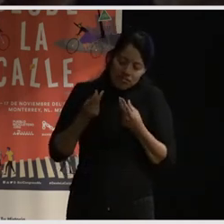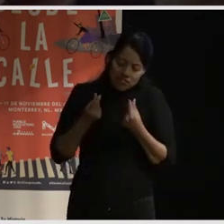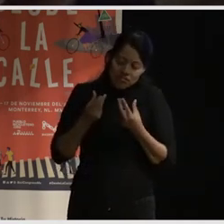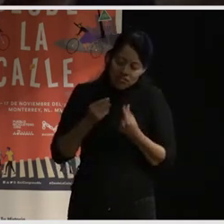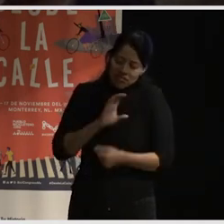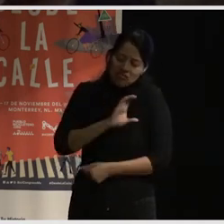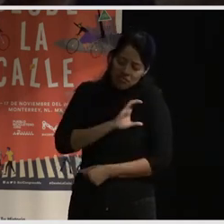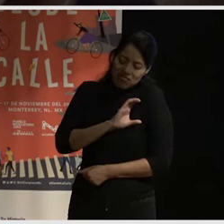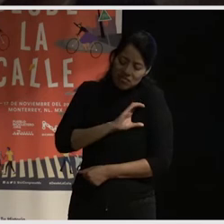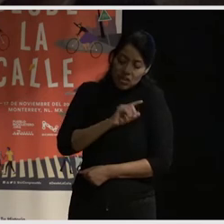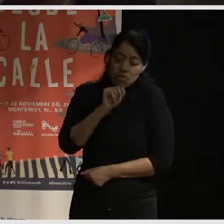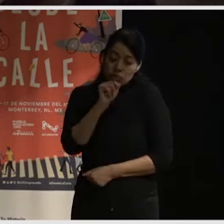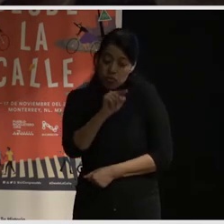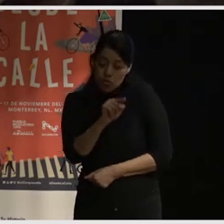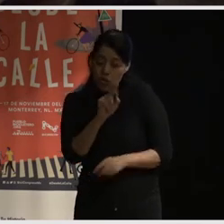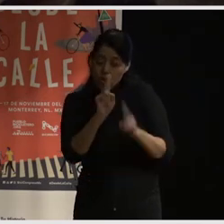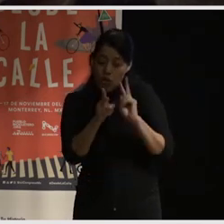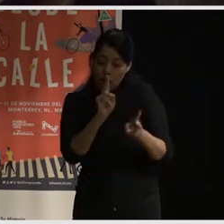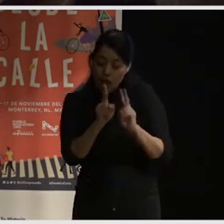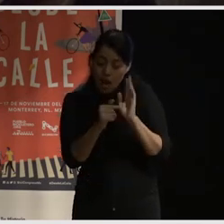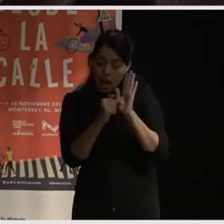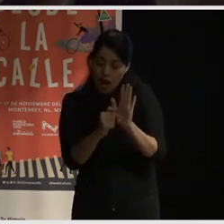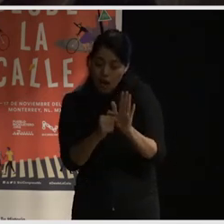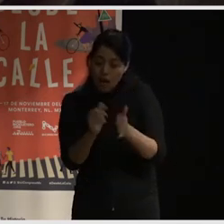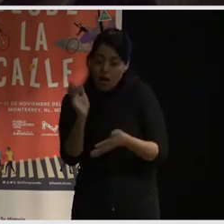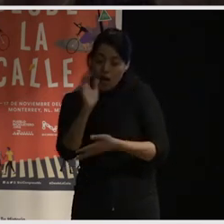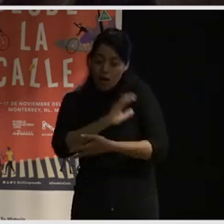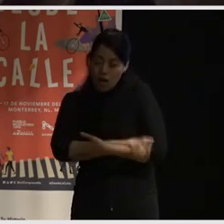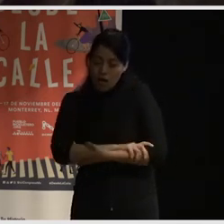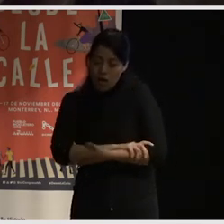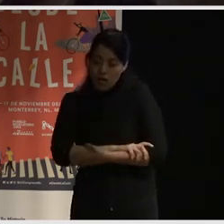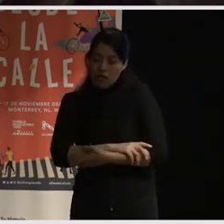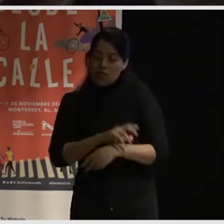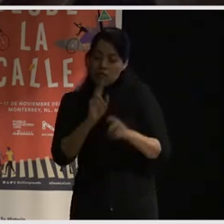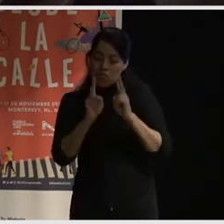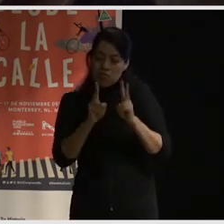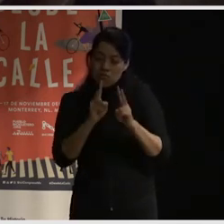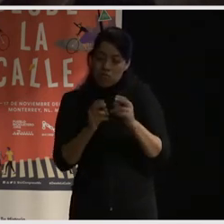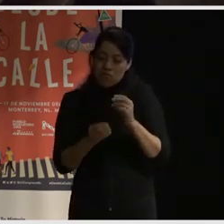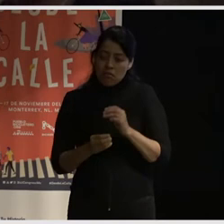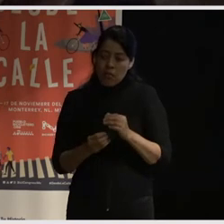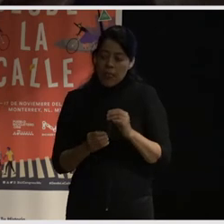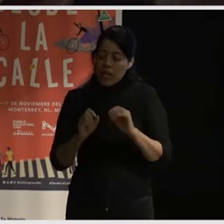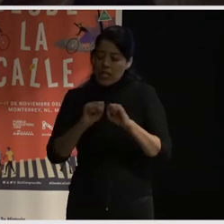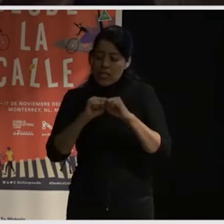hablas de un compromiso se habla del sistema neoliberal